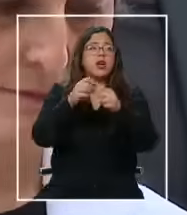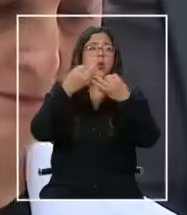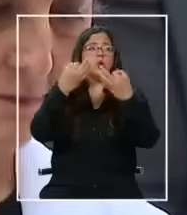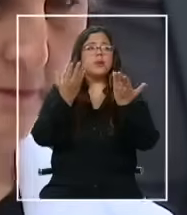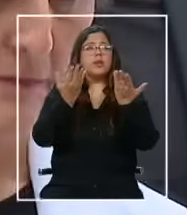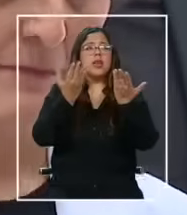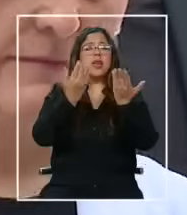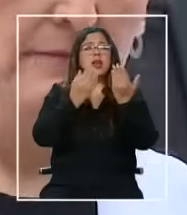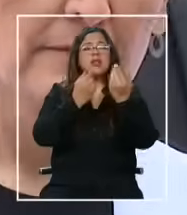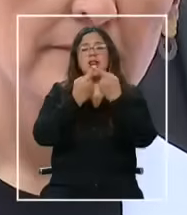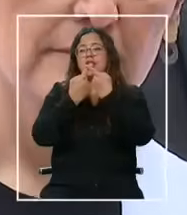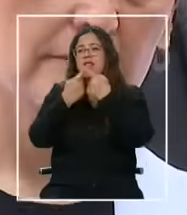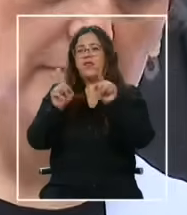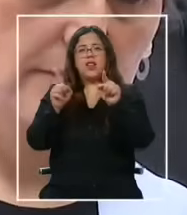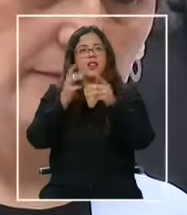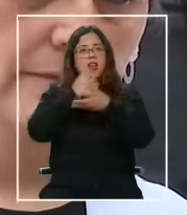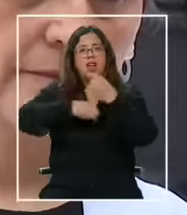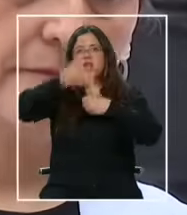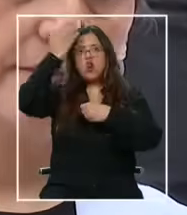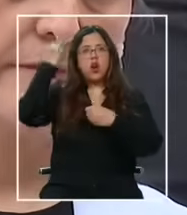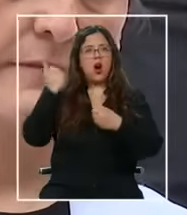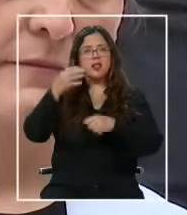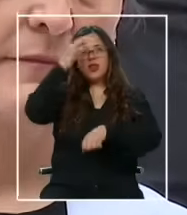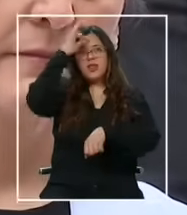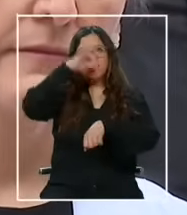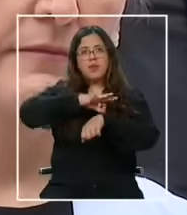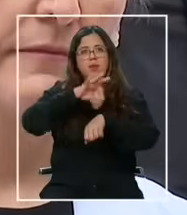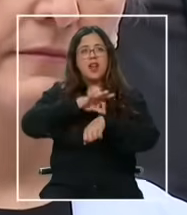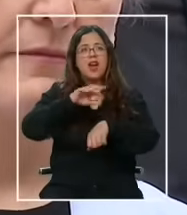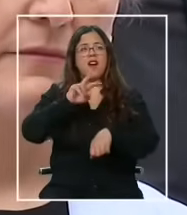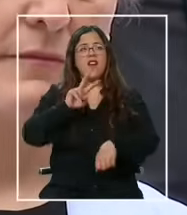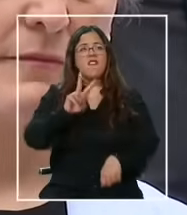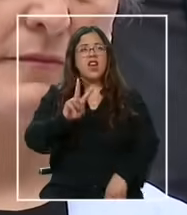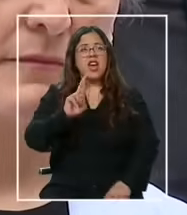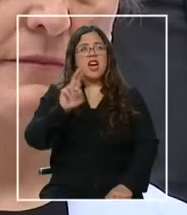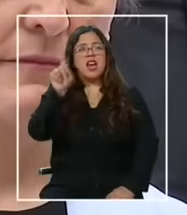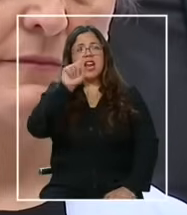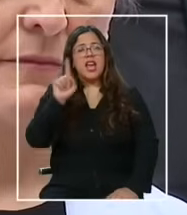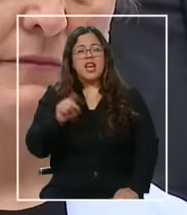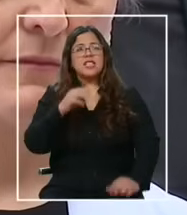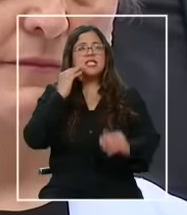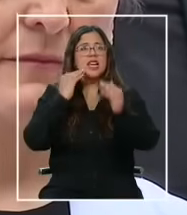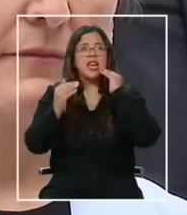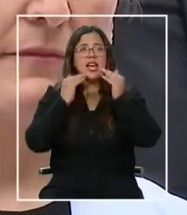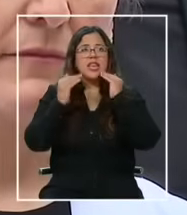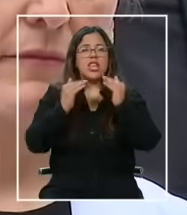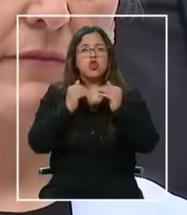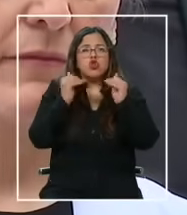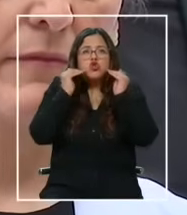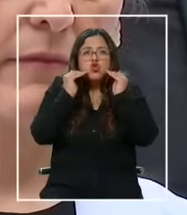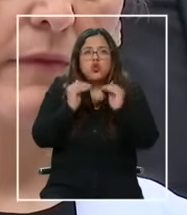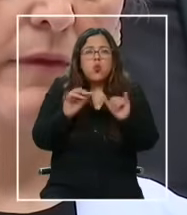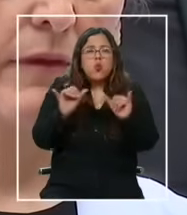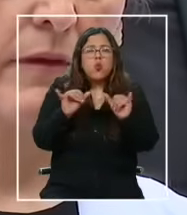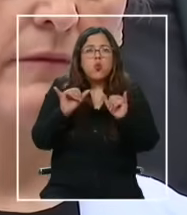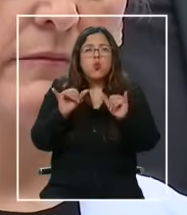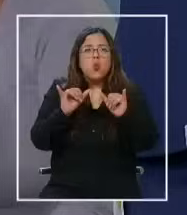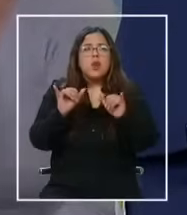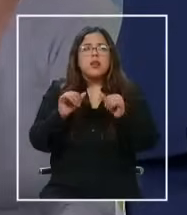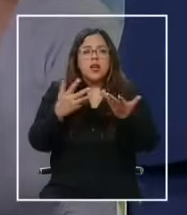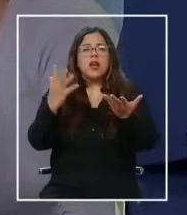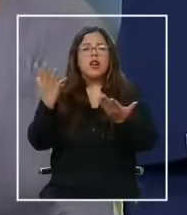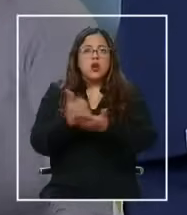comparación a los años previos de enfermedad por brs en niños pequeños En aquellos que han alcanzado esta